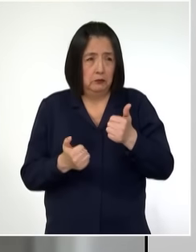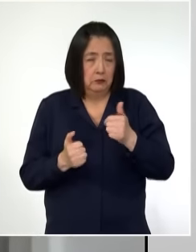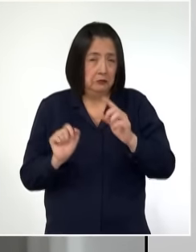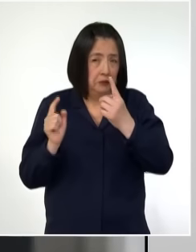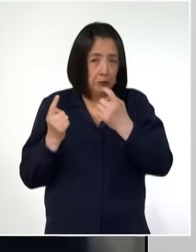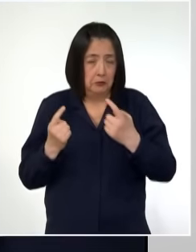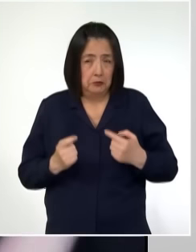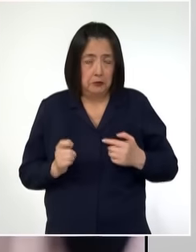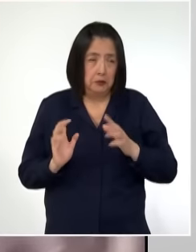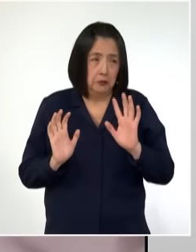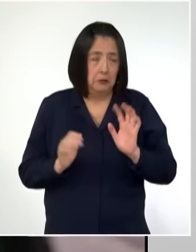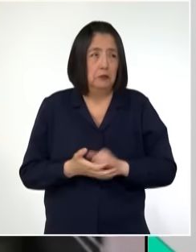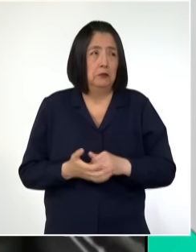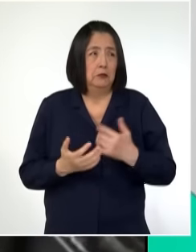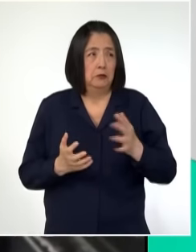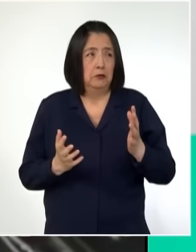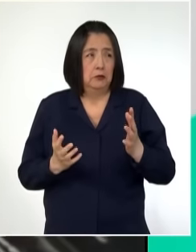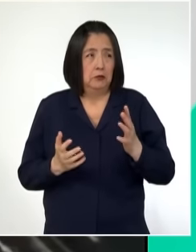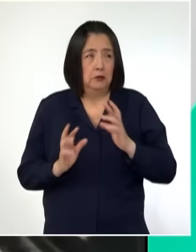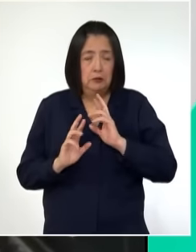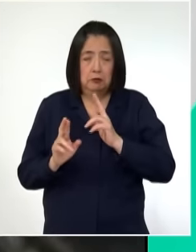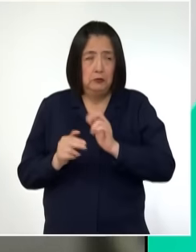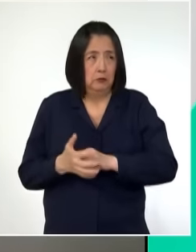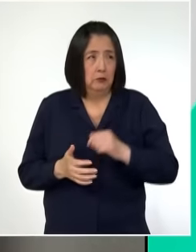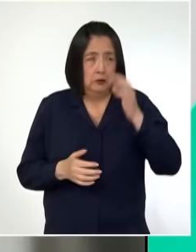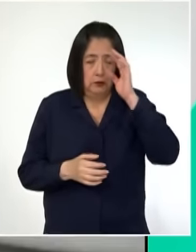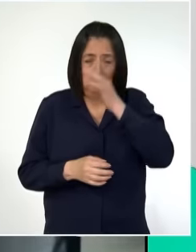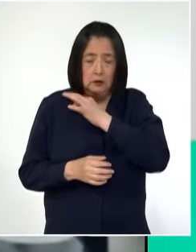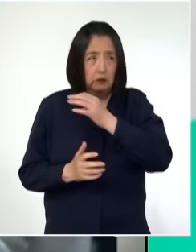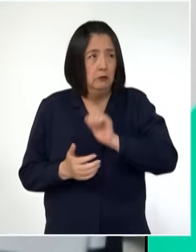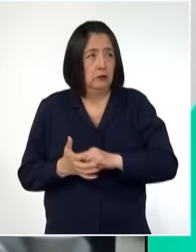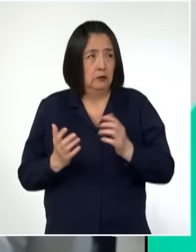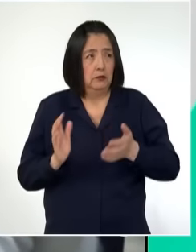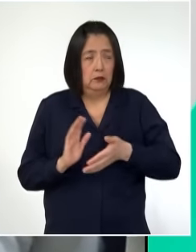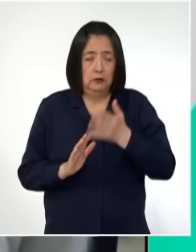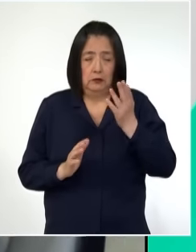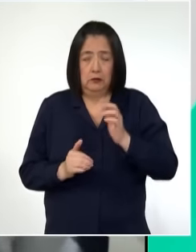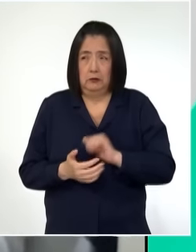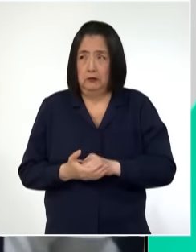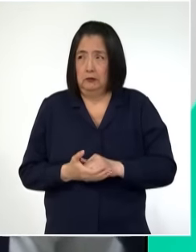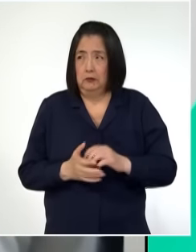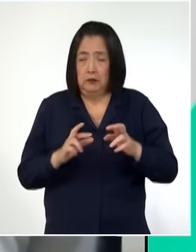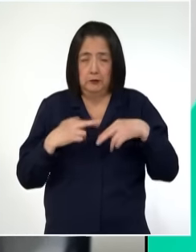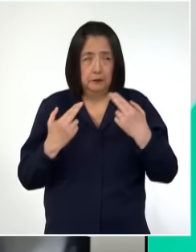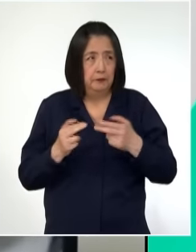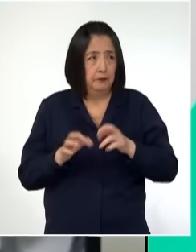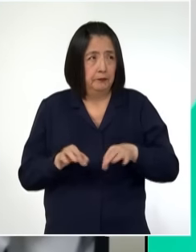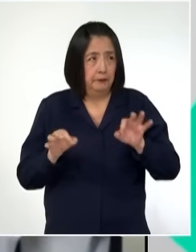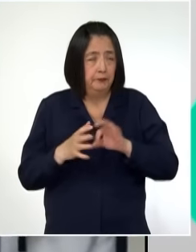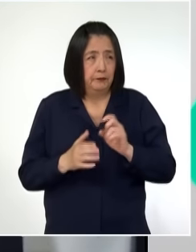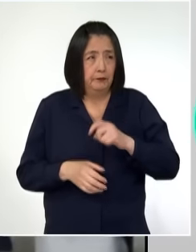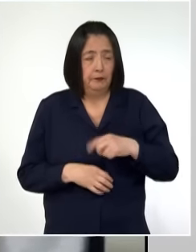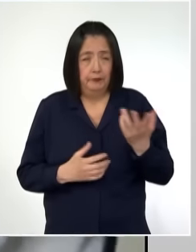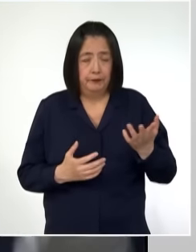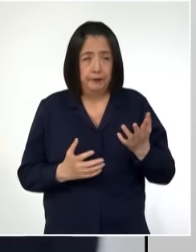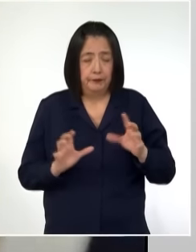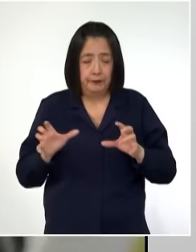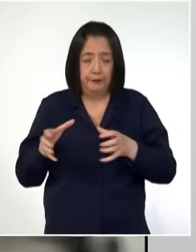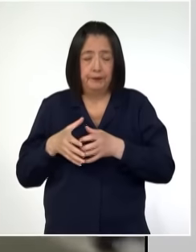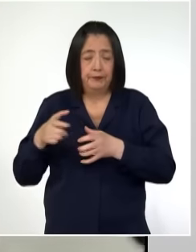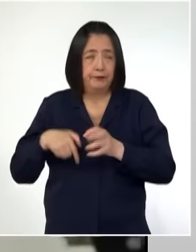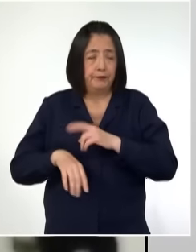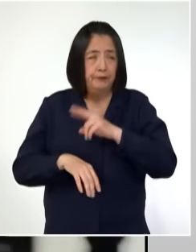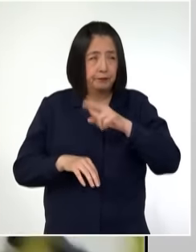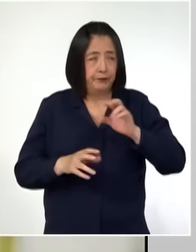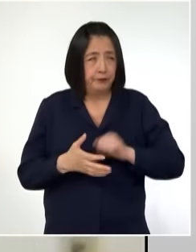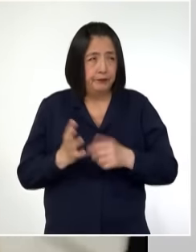alguna consulta en estudios, la absolvemos rápidamente porque el general se tiene que ir a una reunión importante justamente con el comando regional para